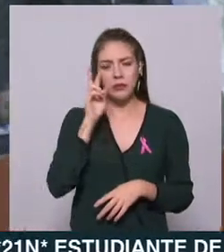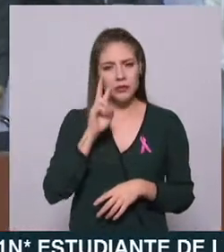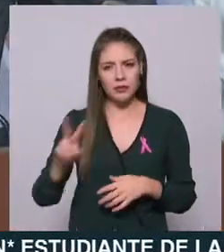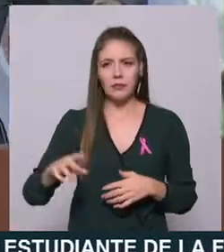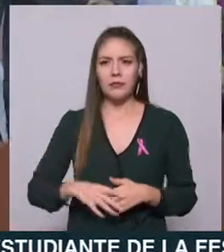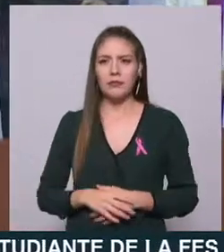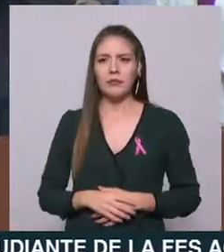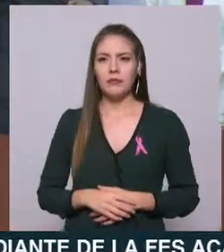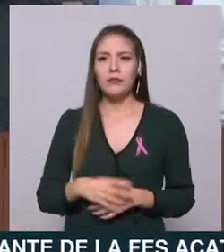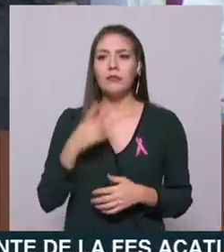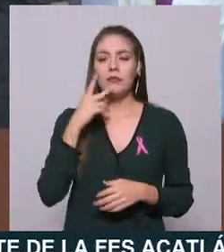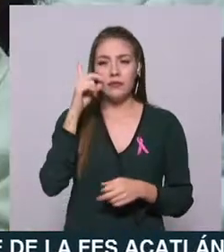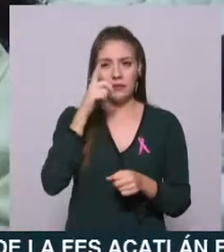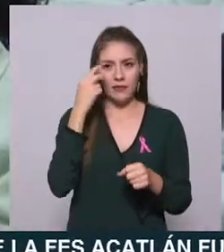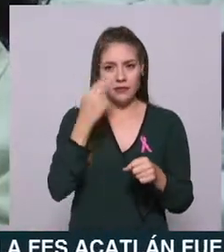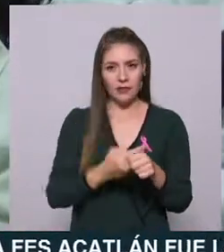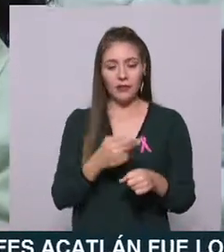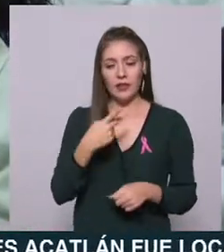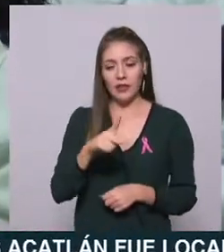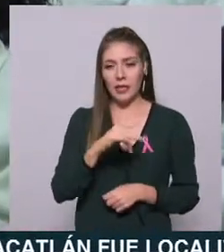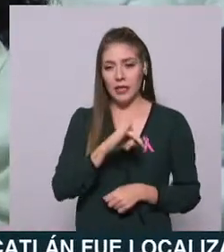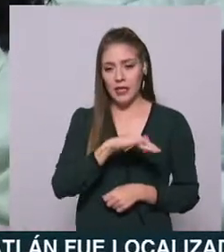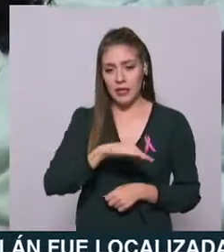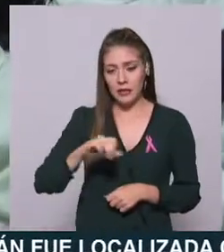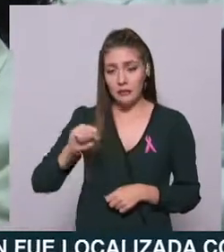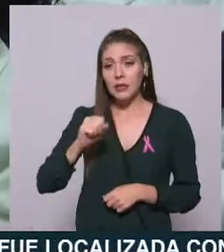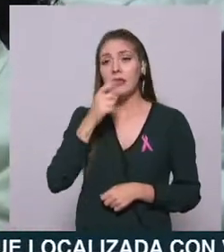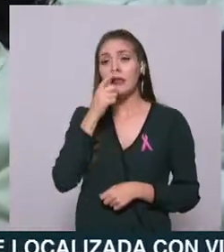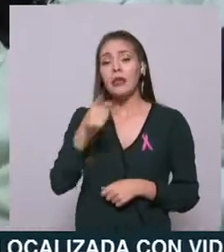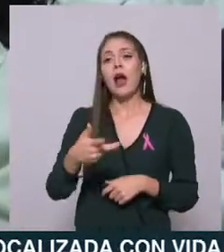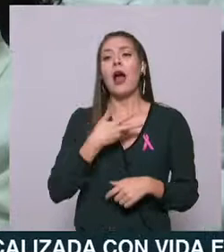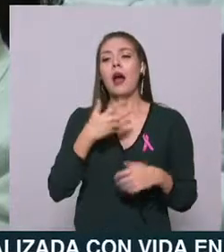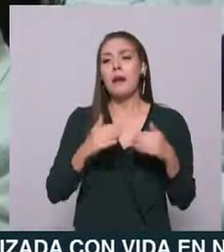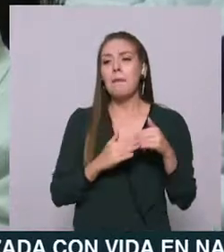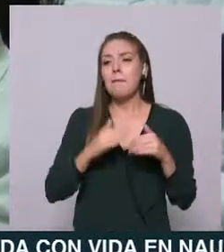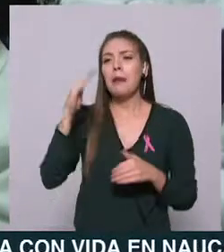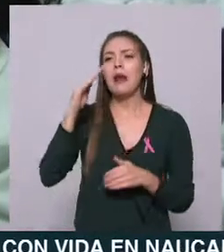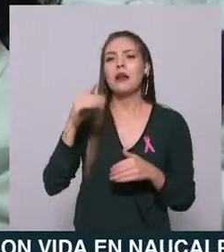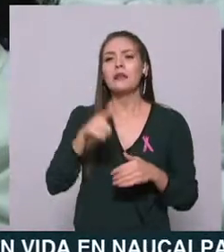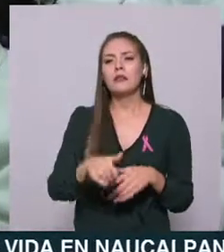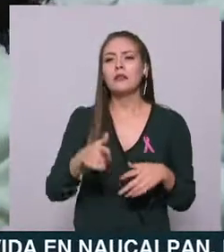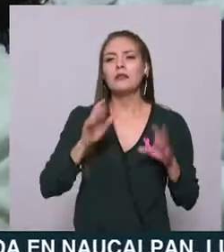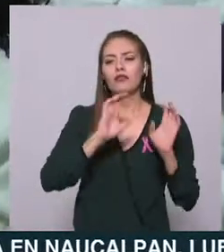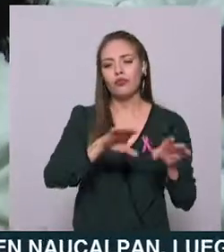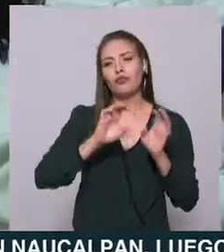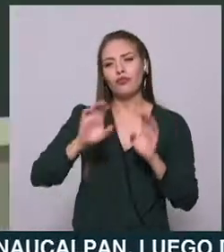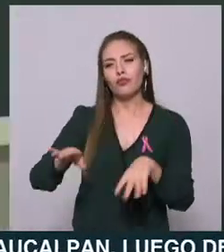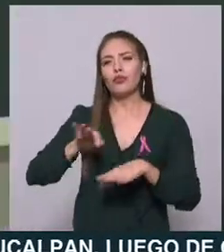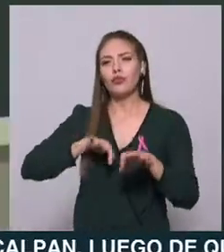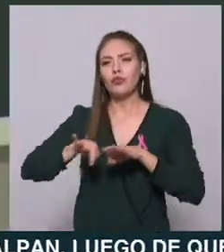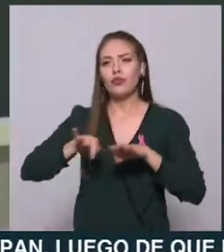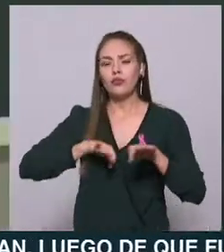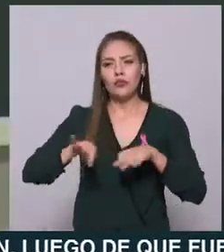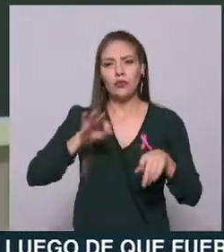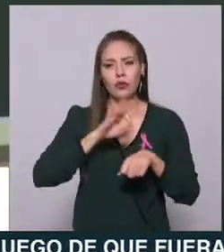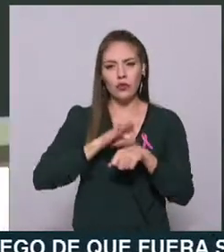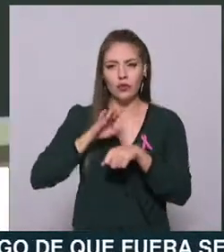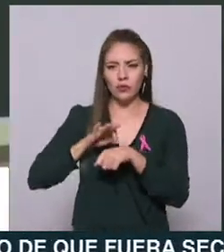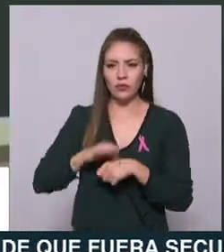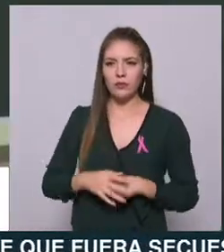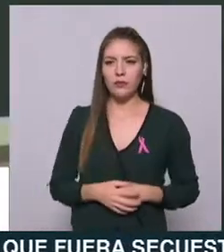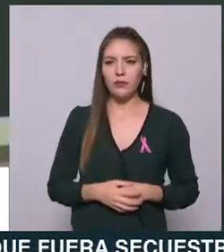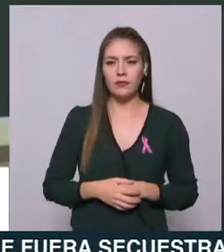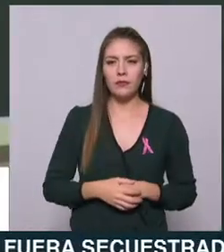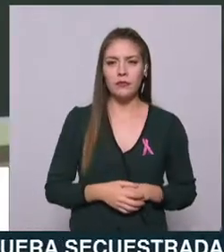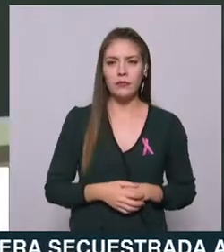el director general del IMSS informó que se incrementará el número de plazas para contratar personal médico. Del total de las plazas del